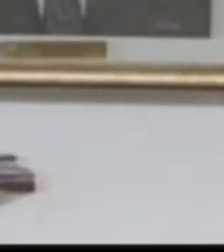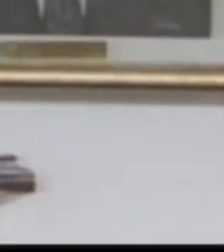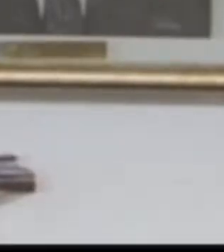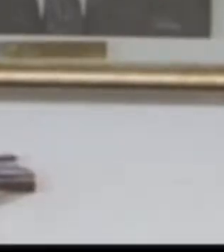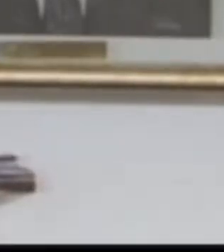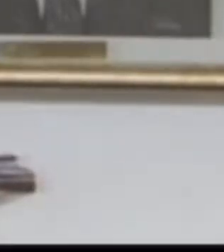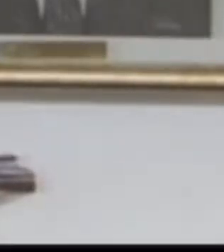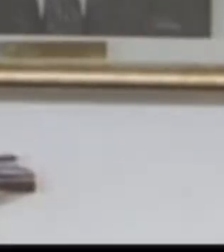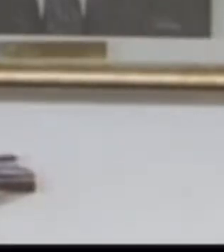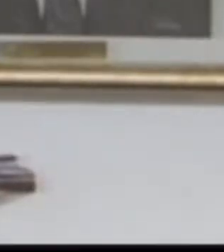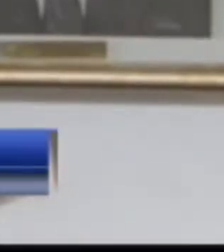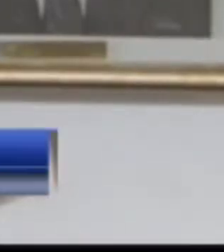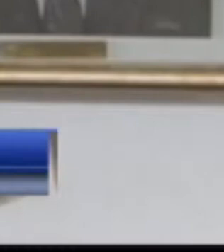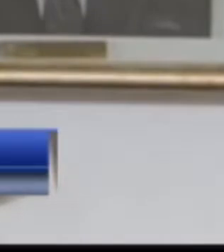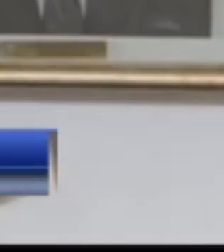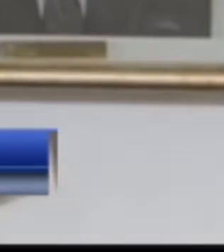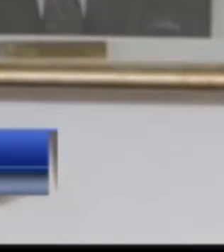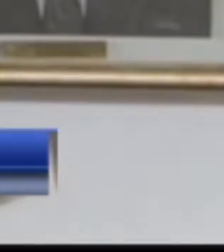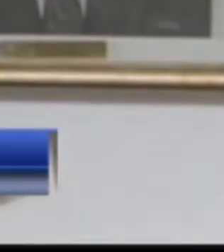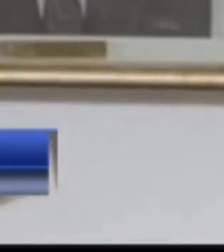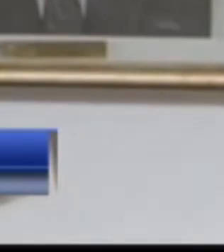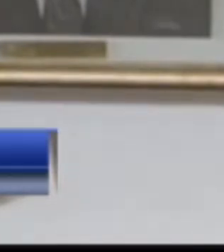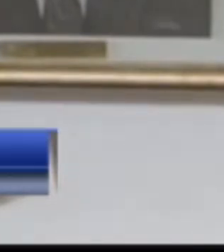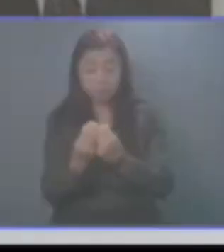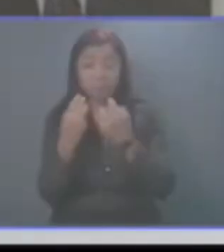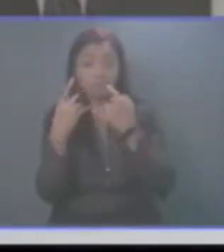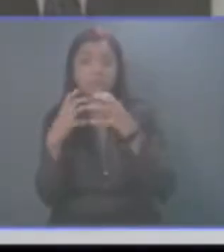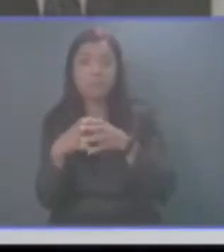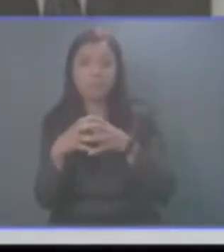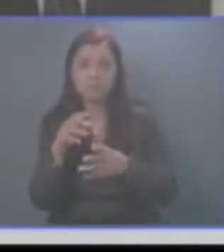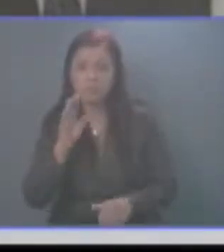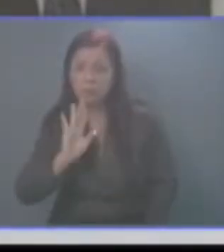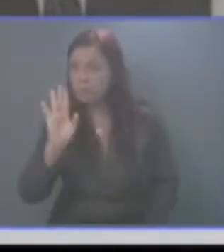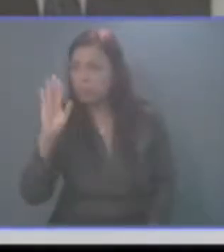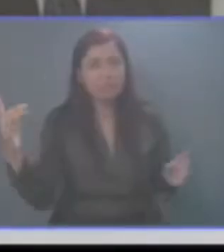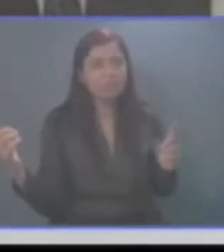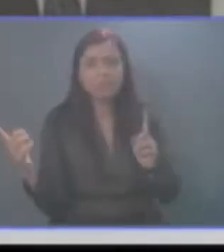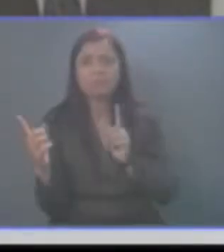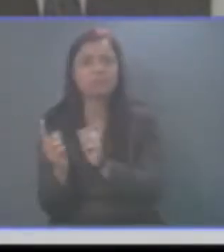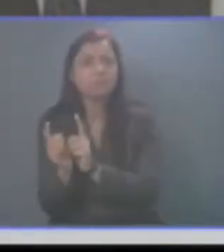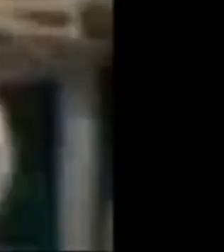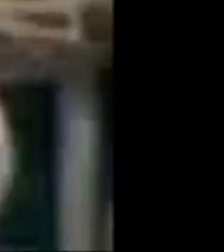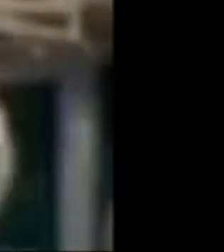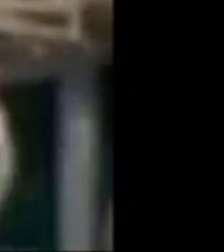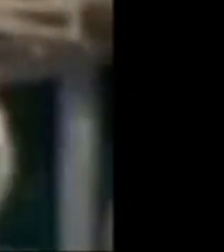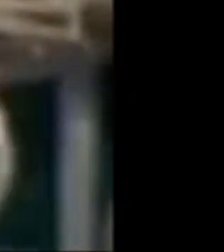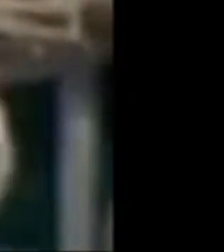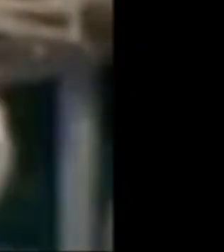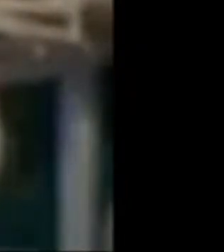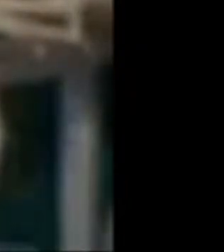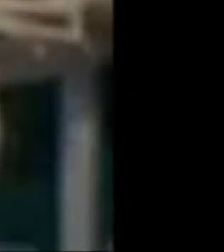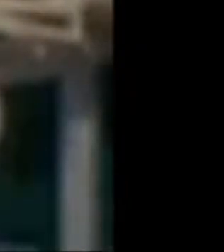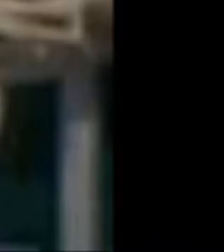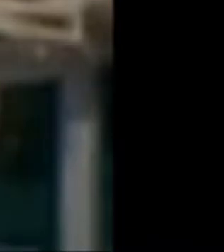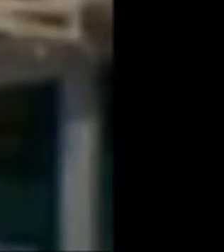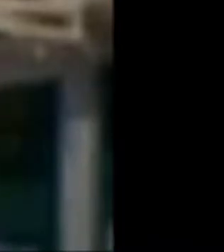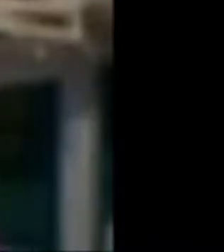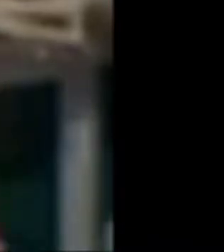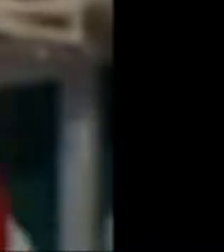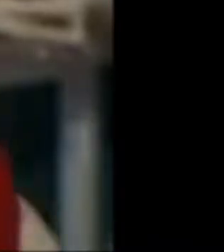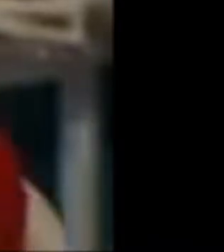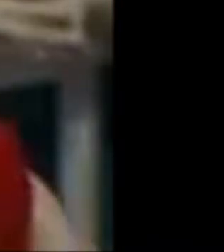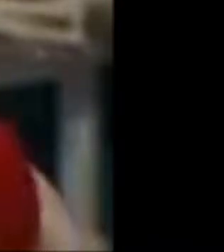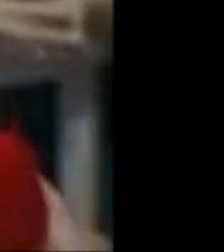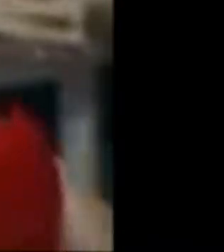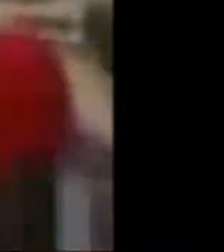Jamás me he reunido con pandilleros para negociar absolutamente nada. No me diga, ¿a